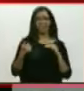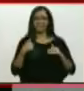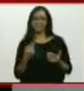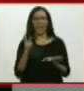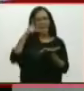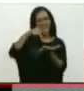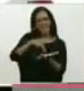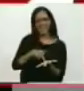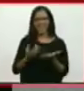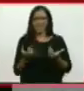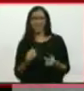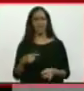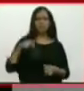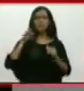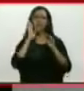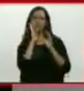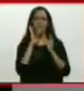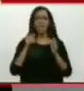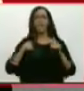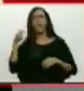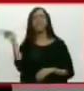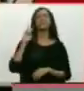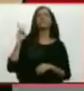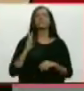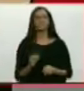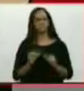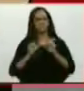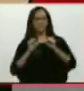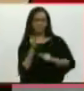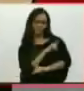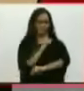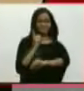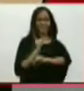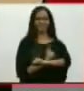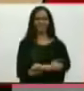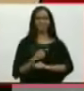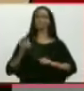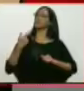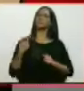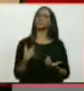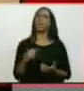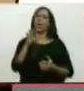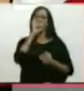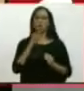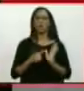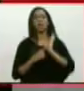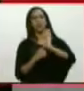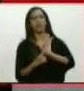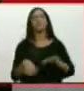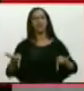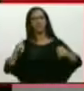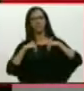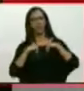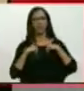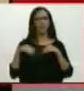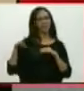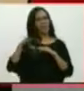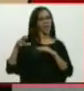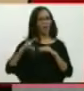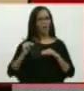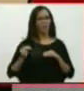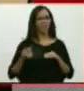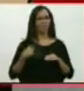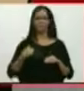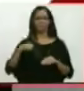para hablar face to face, porque en Venezuela sigo teniendo el poder. Y aunque te arde el culo lo vas a reconocer. Hey, no, no es